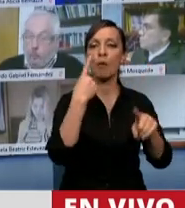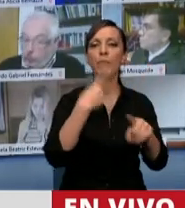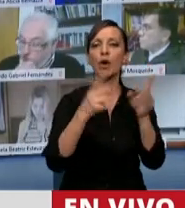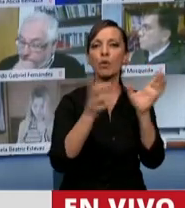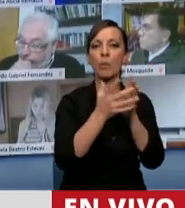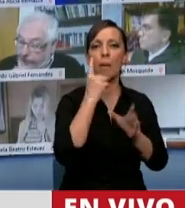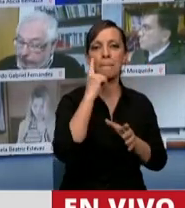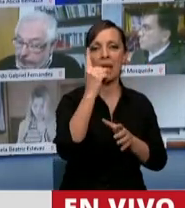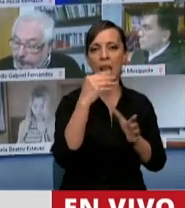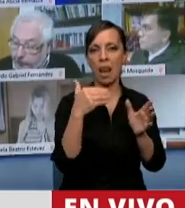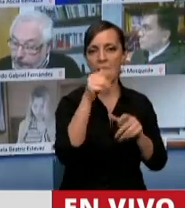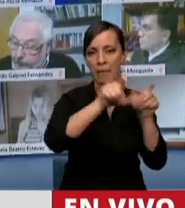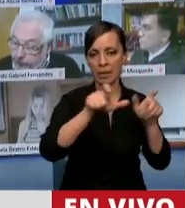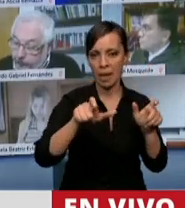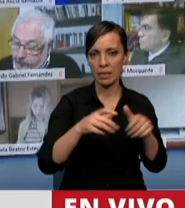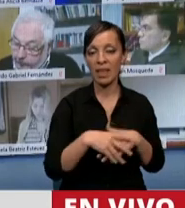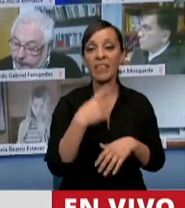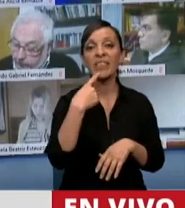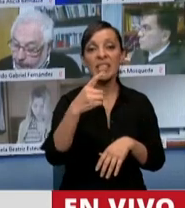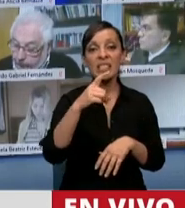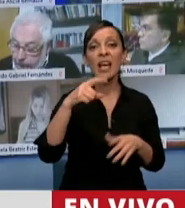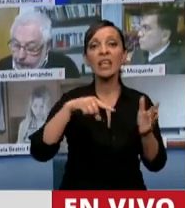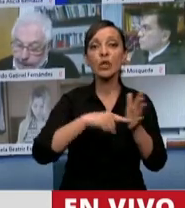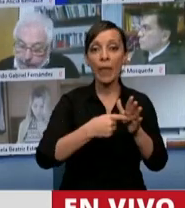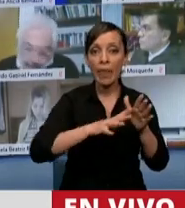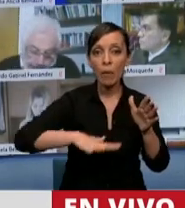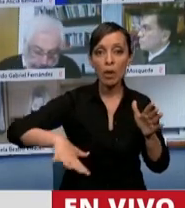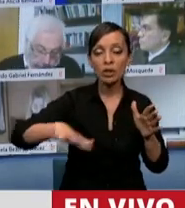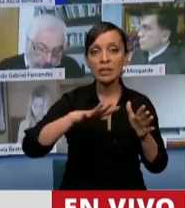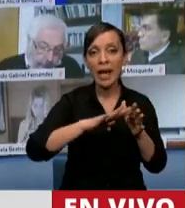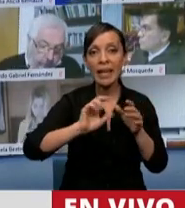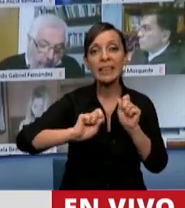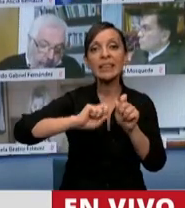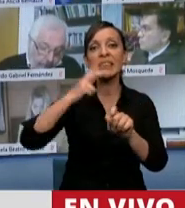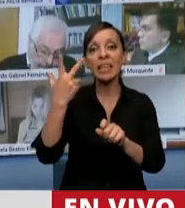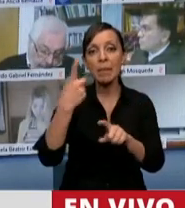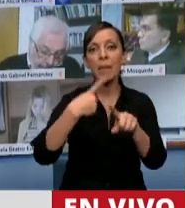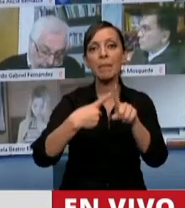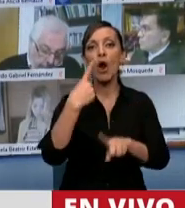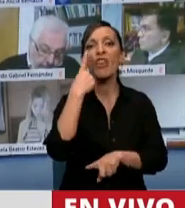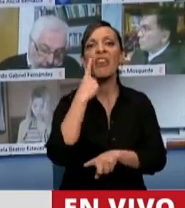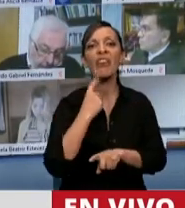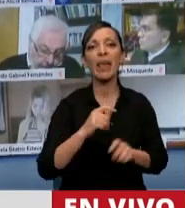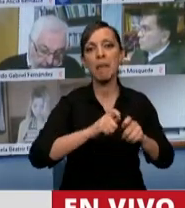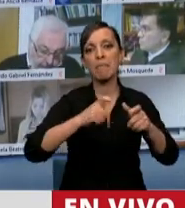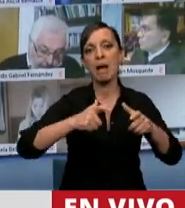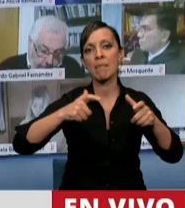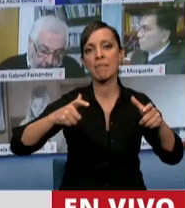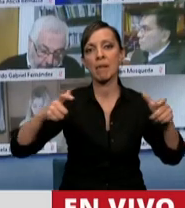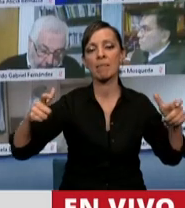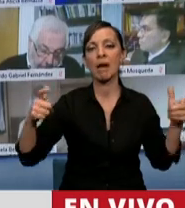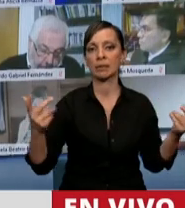habitantes cava triplica el promedio de infectados del país cada mil